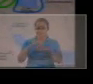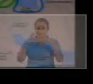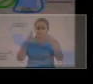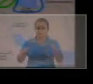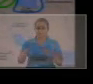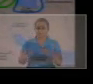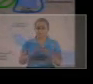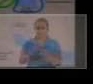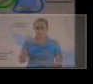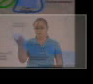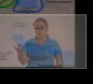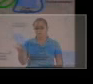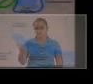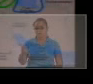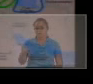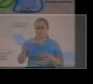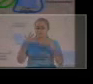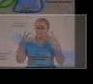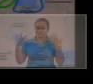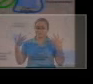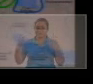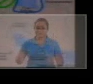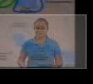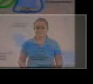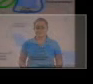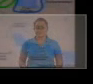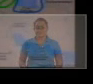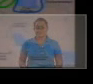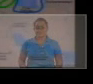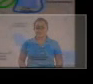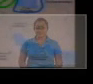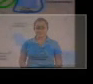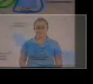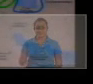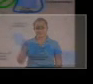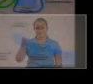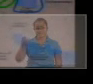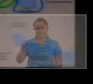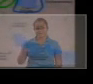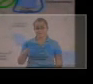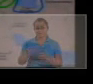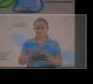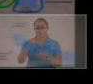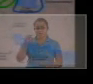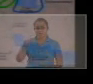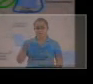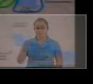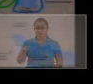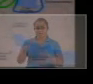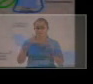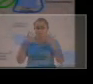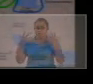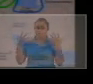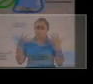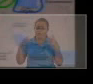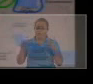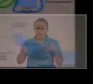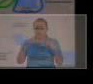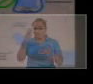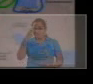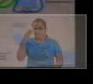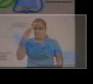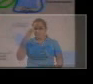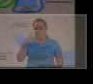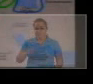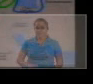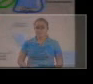color. Mire, estoy jugando aquí, hermano, un poquito, ¿verdad? Aquí con este color como púrpura, yo le